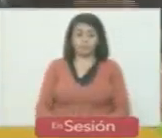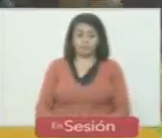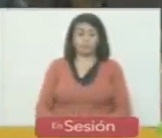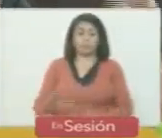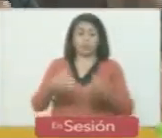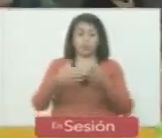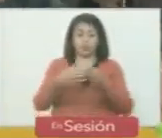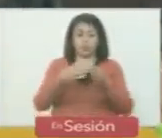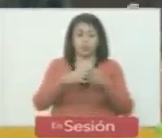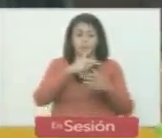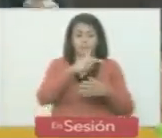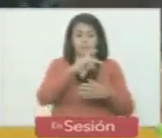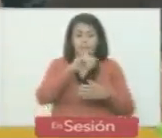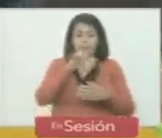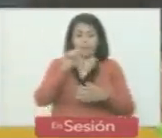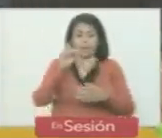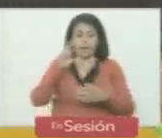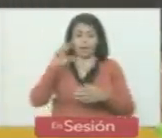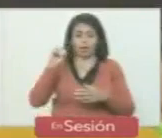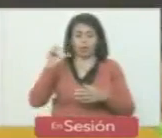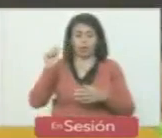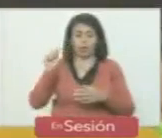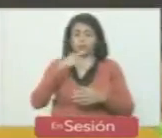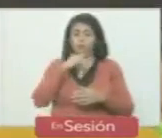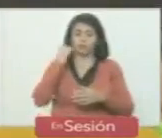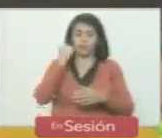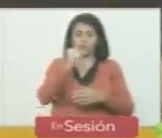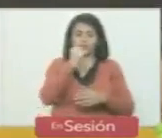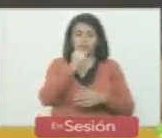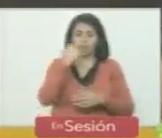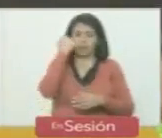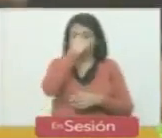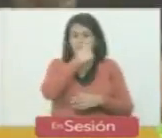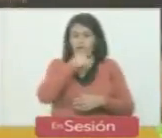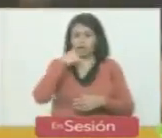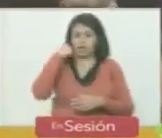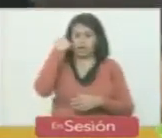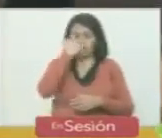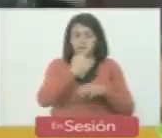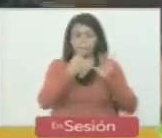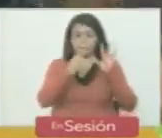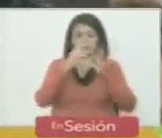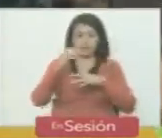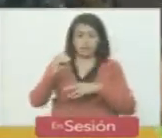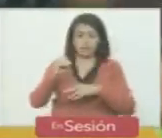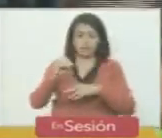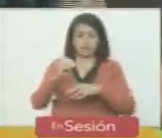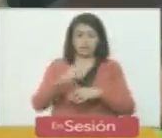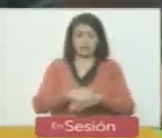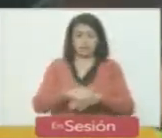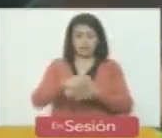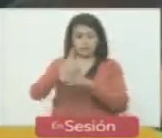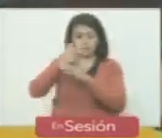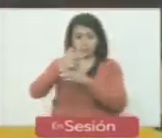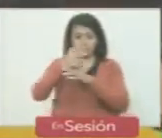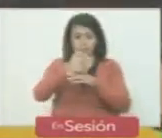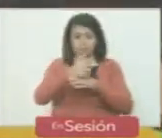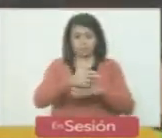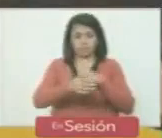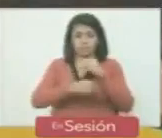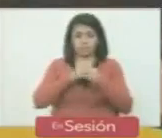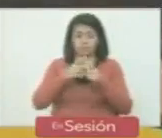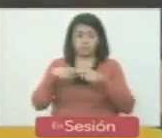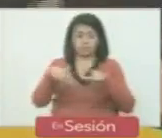la etnia Piaroa, donde fue asesinado y masacrado su rostro con más de 60 plomazos que le dieron en la